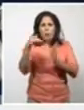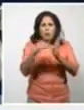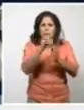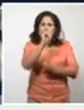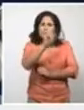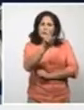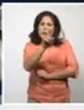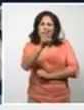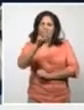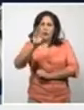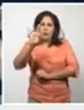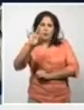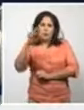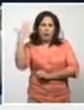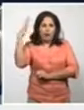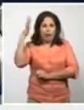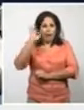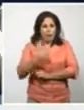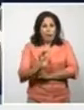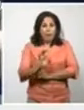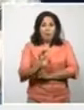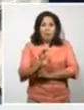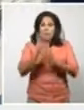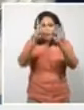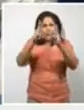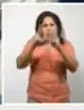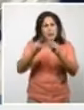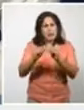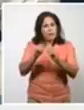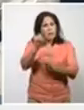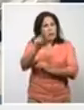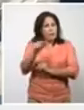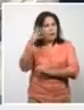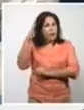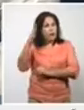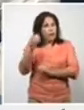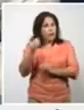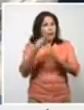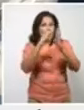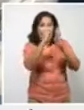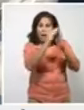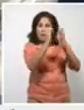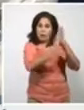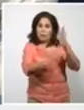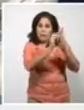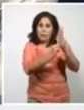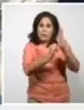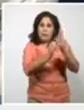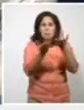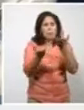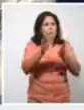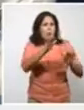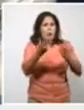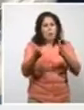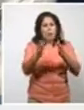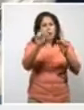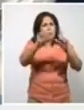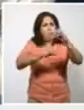4.138 extranjeros, y que la cifra de extranjeros hospedados en casas de arrendamiento tampoco se